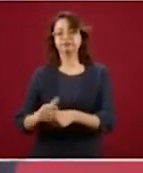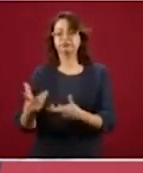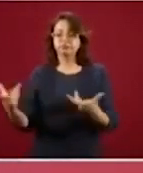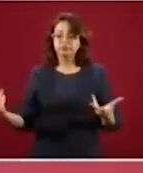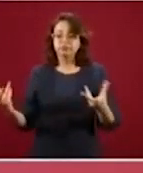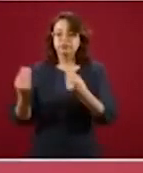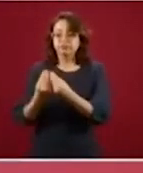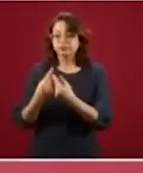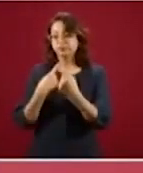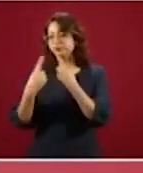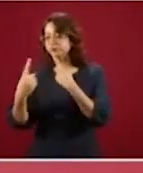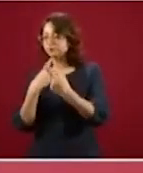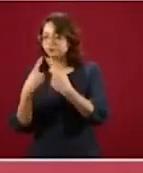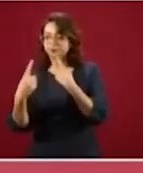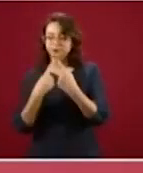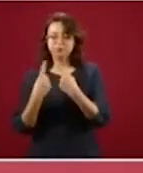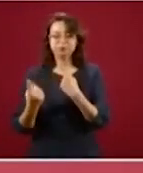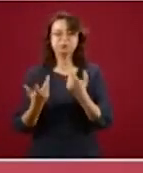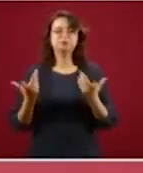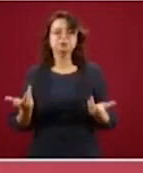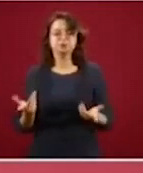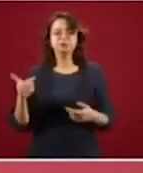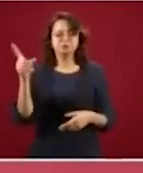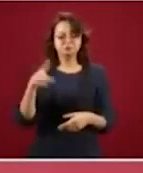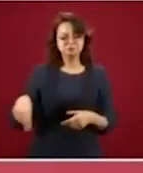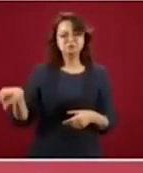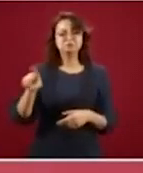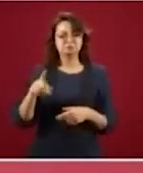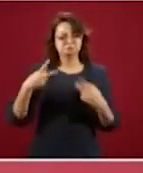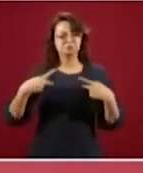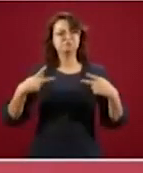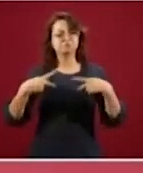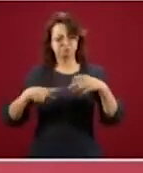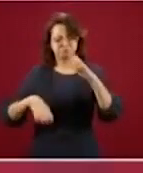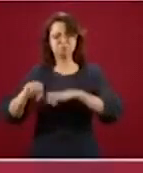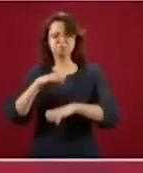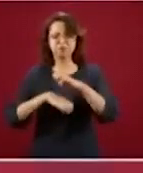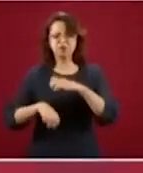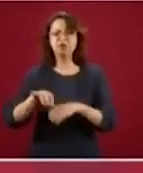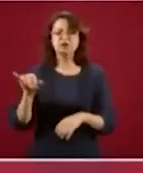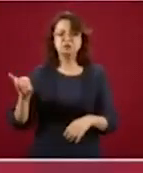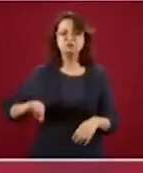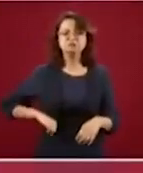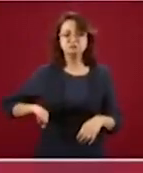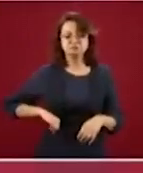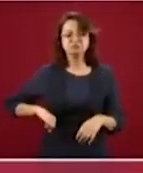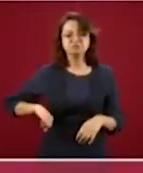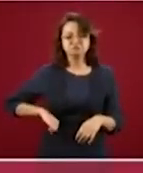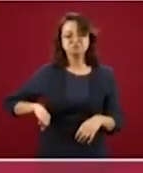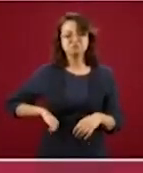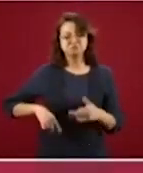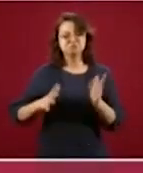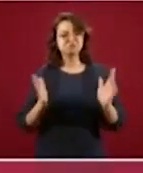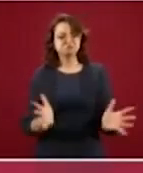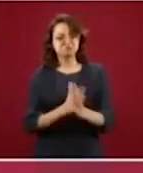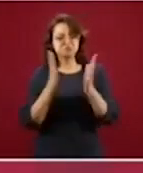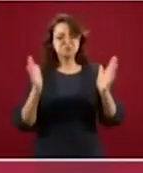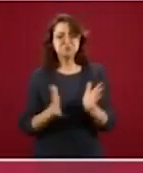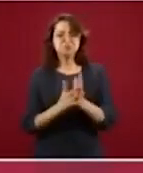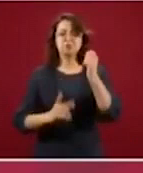Hay mucho interés en participar porque es ayudar a resolver un